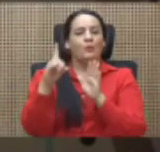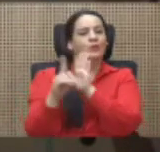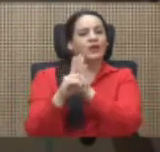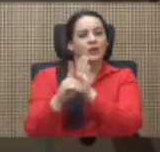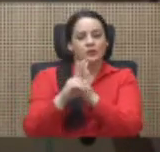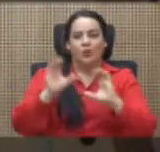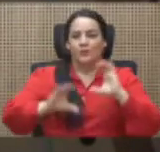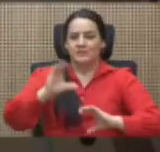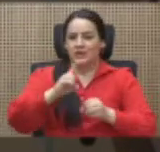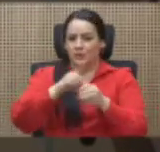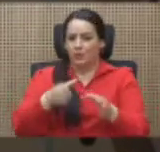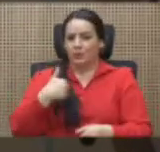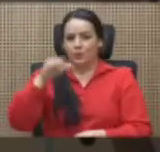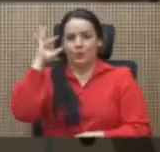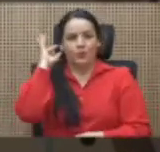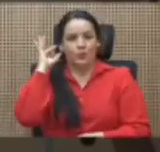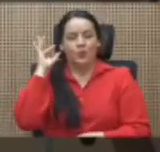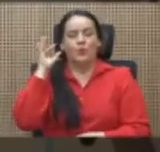diputados. Justamente,